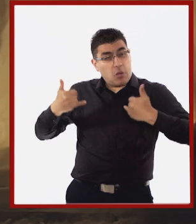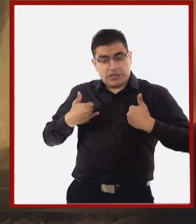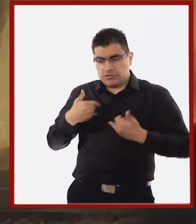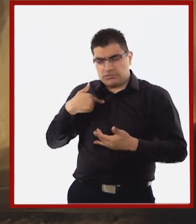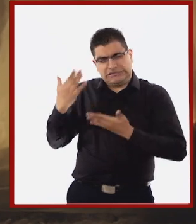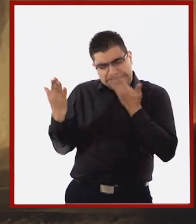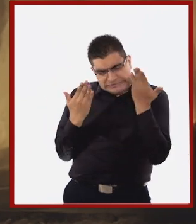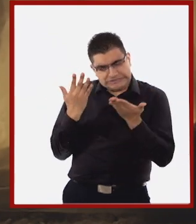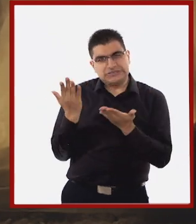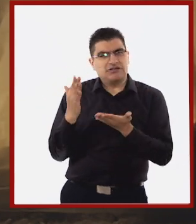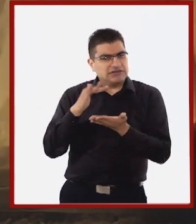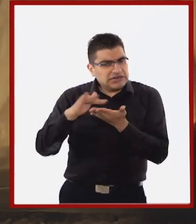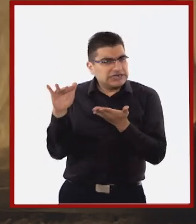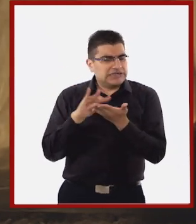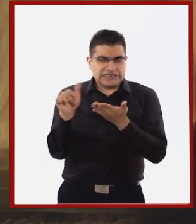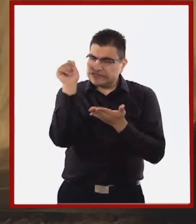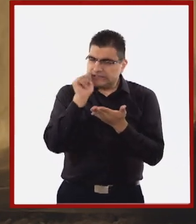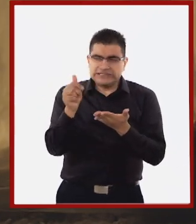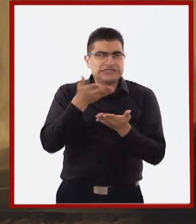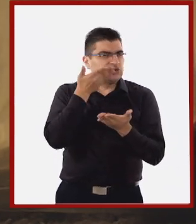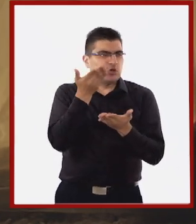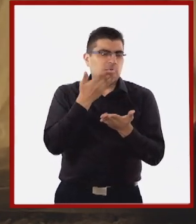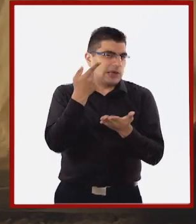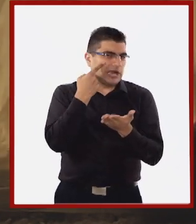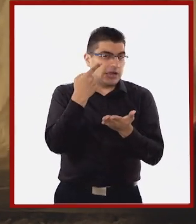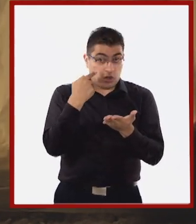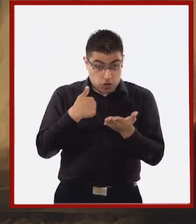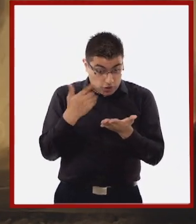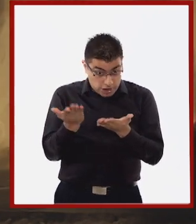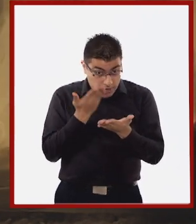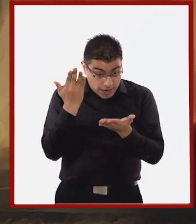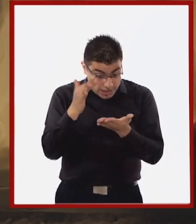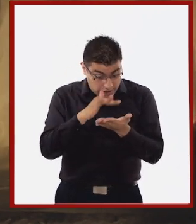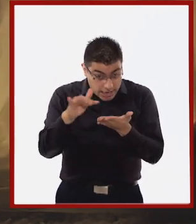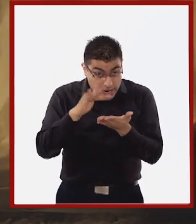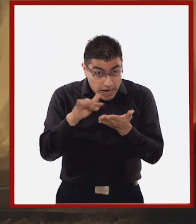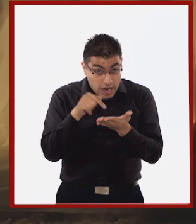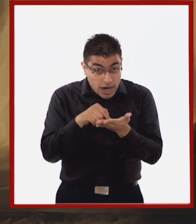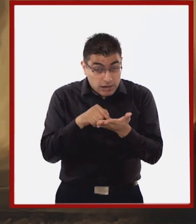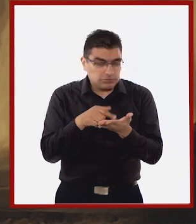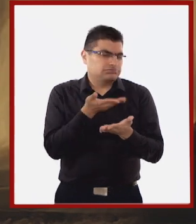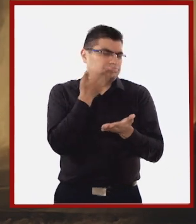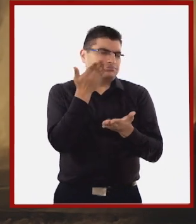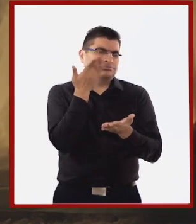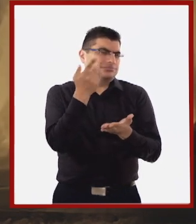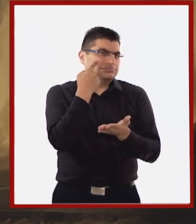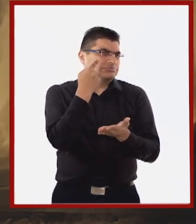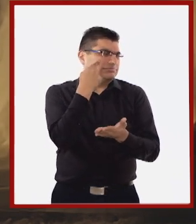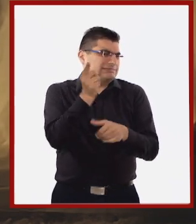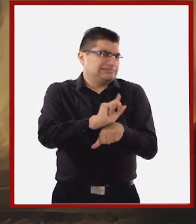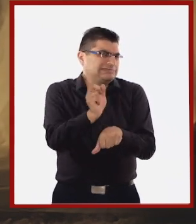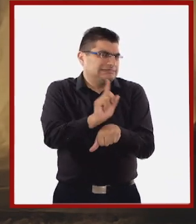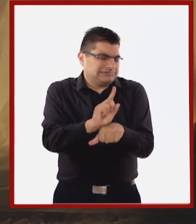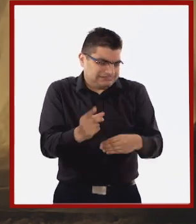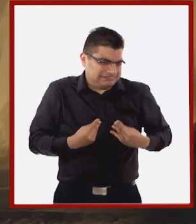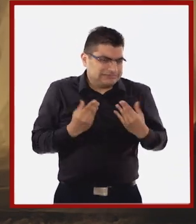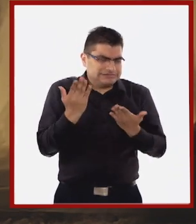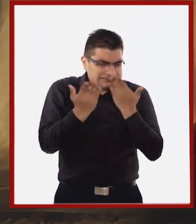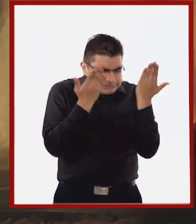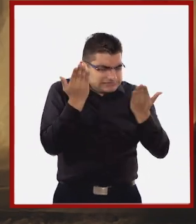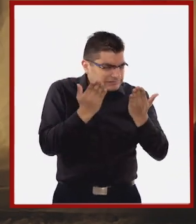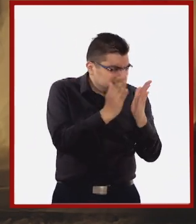Entonces, para mí la lectura siempre fue esto que les decía, ¿no? Una experiencia cotidiana, ¿no? Una experiencia que me tomaba